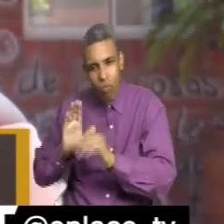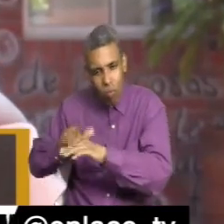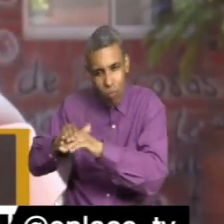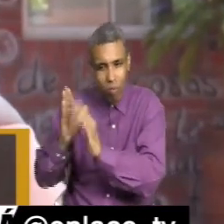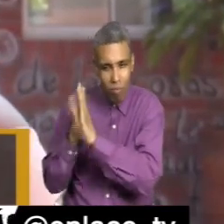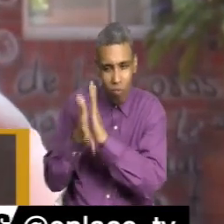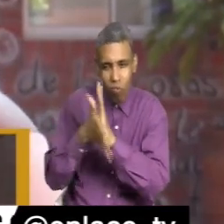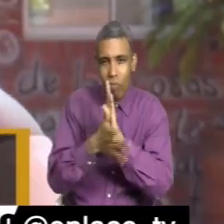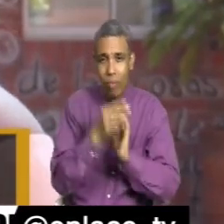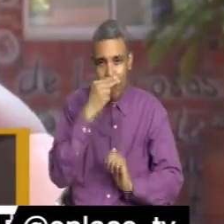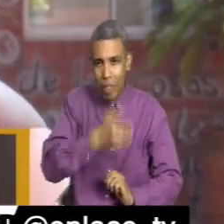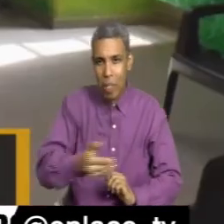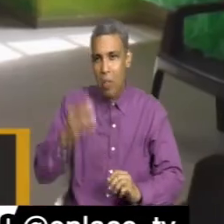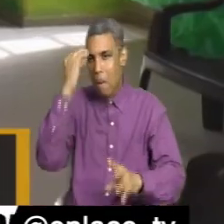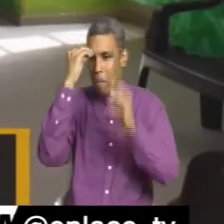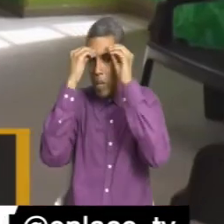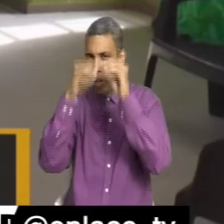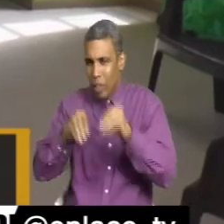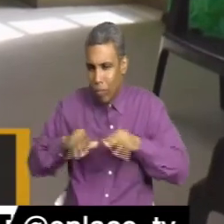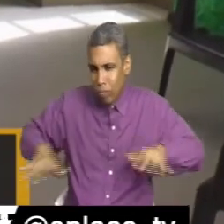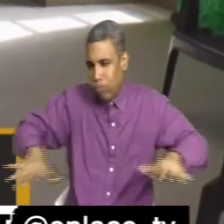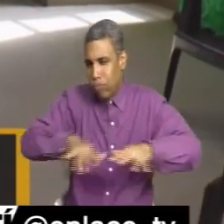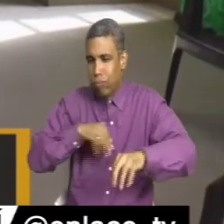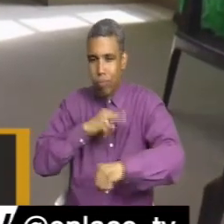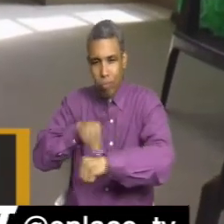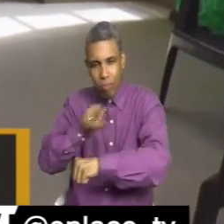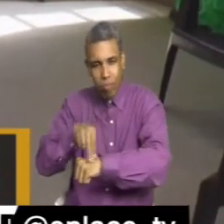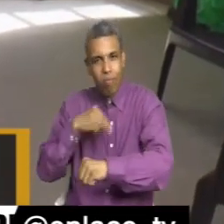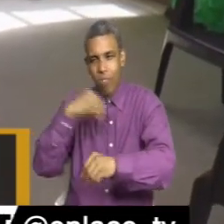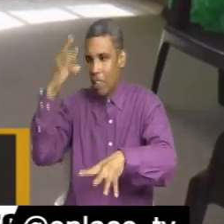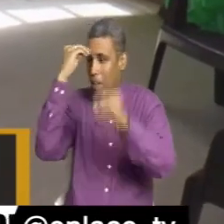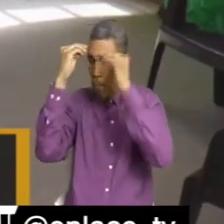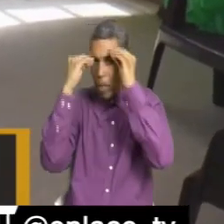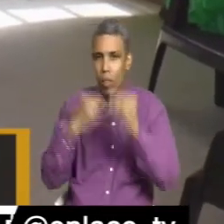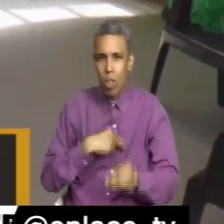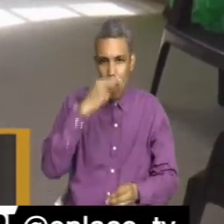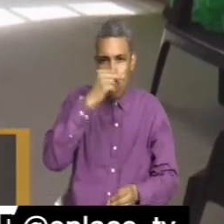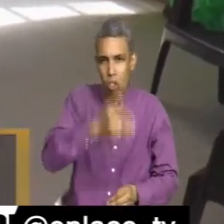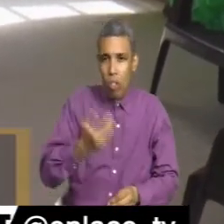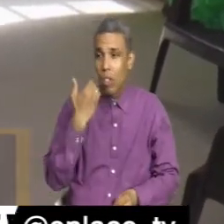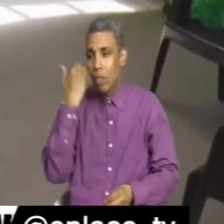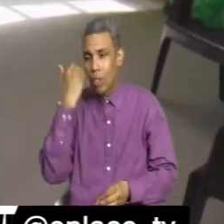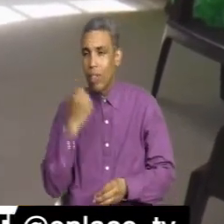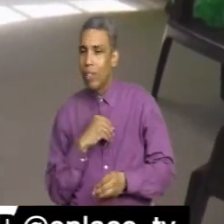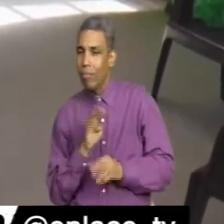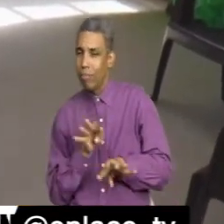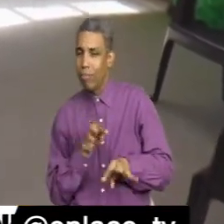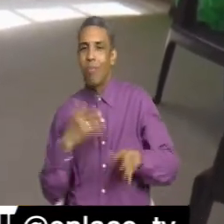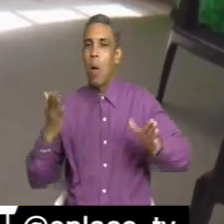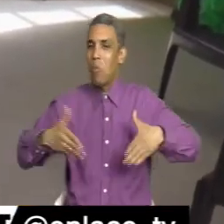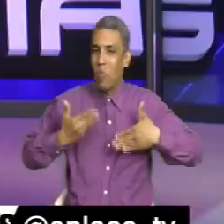lo referente al cuidado del medio ambiente. Grandes y pequeños mostraron su alegría tras vivir esta bonita experiencia.